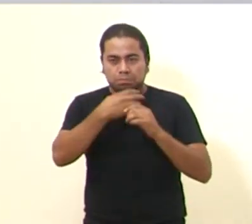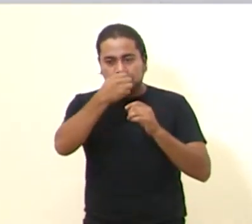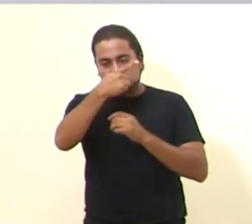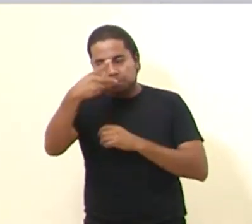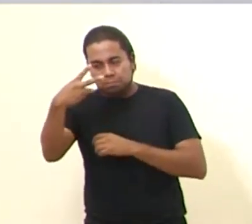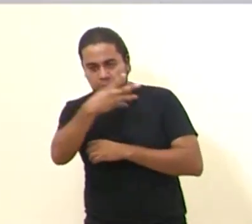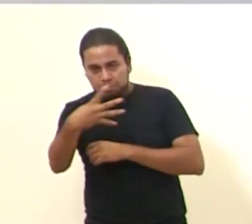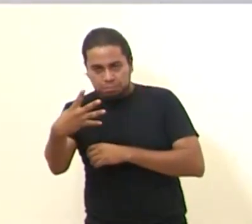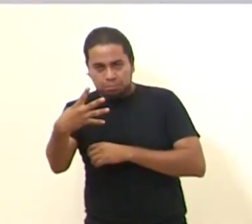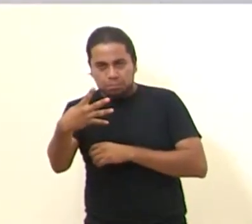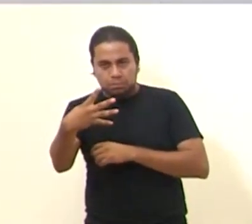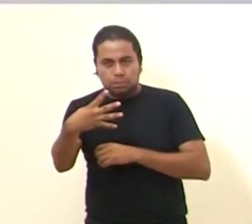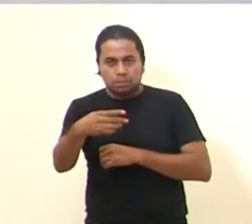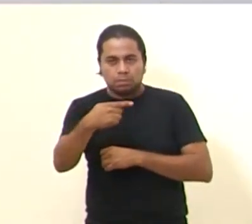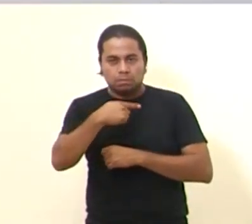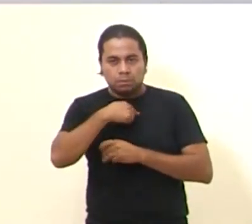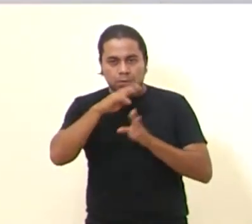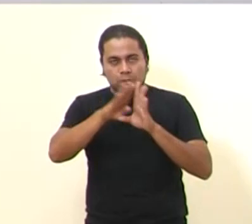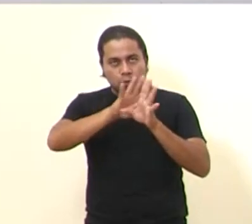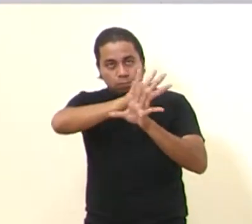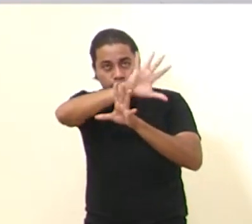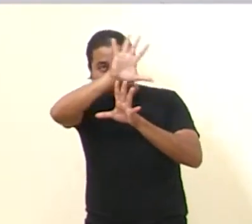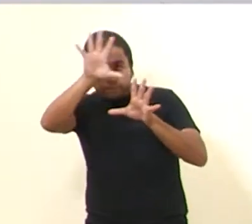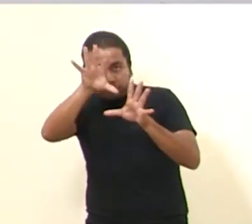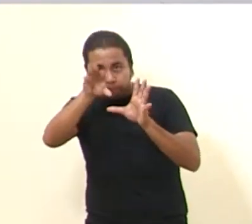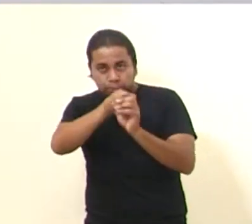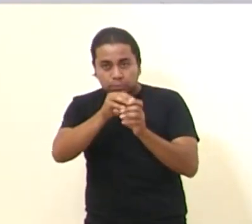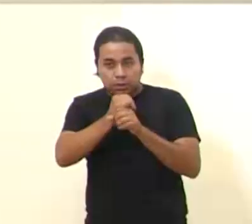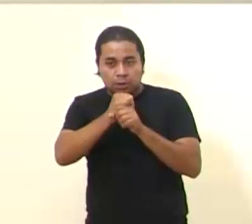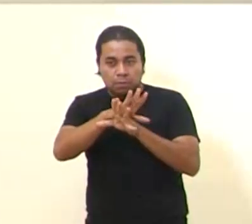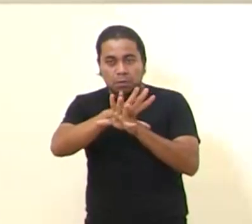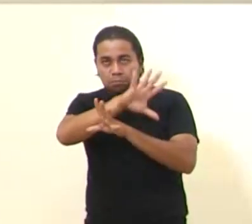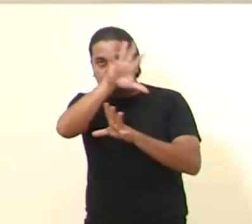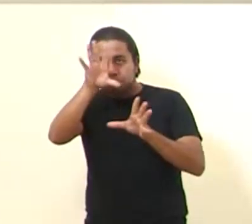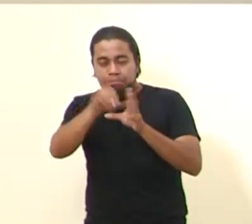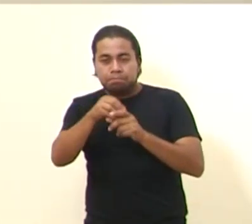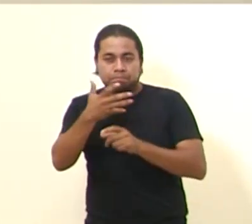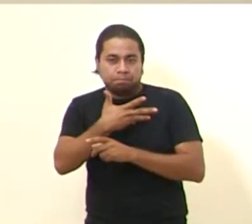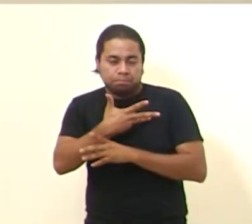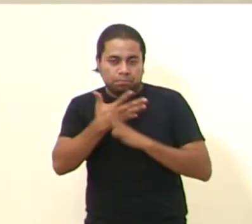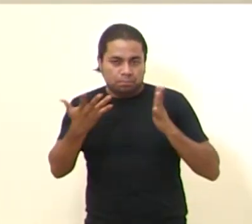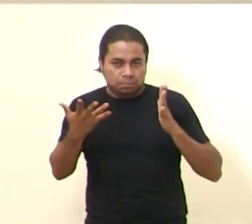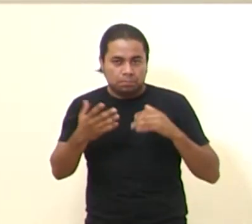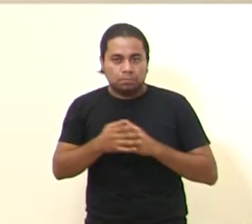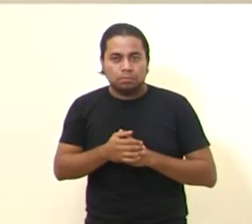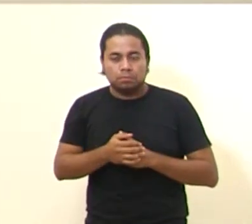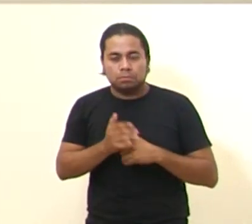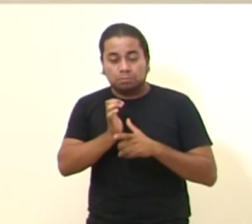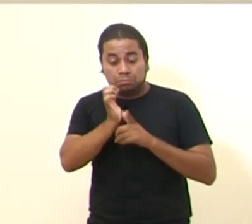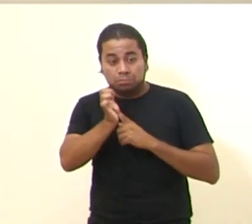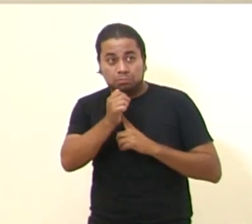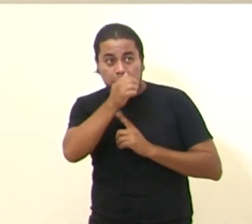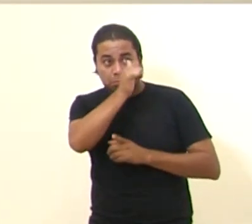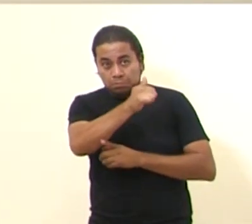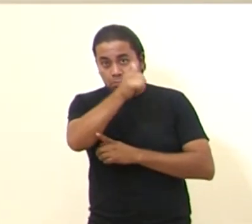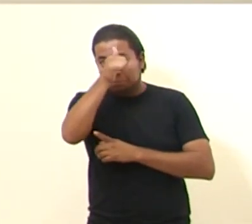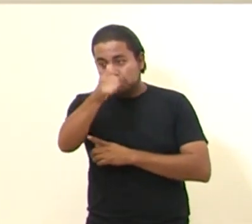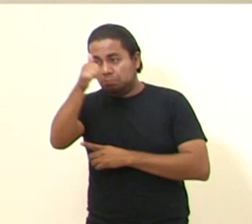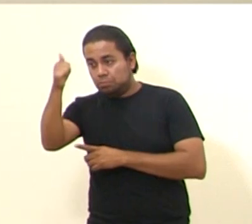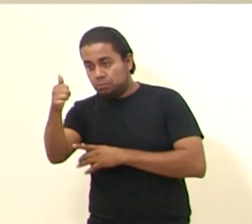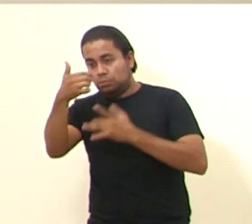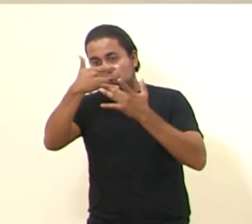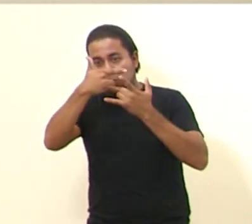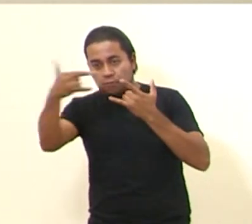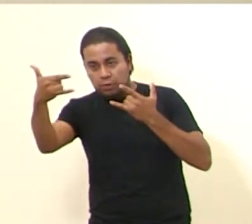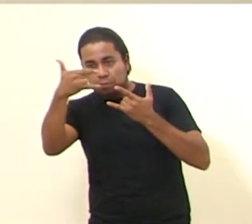Aquí ya tengo el panorama general de mi información. Entonces, de cada una de estas